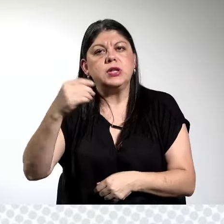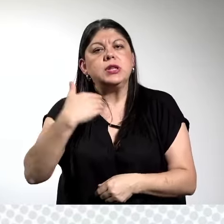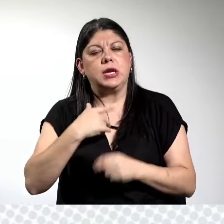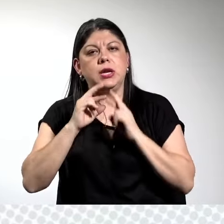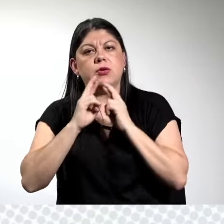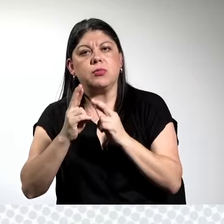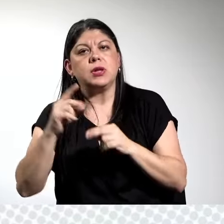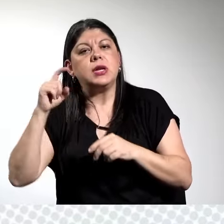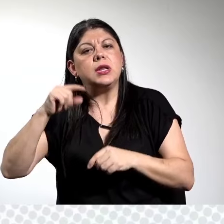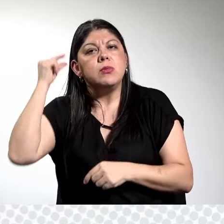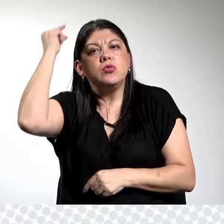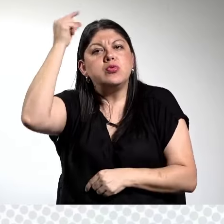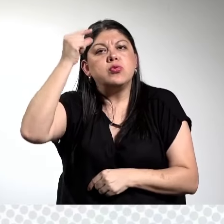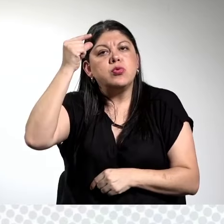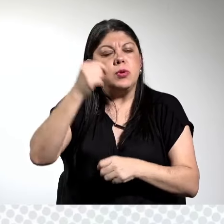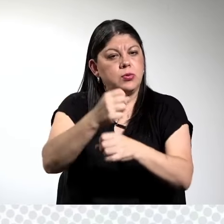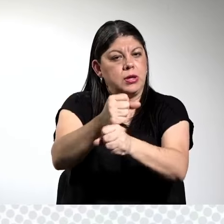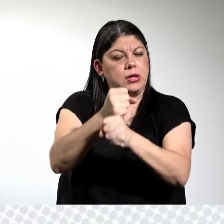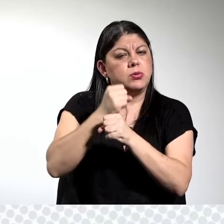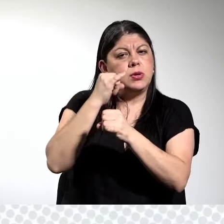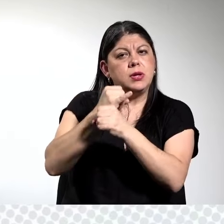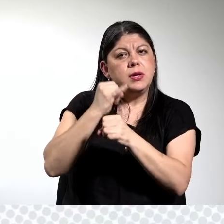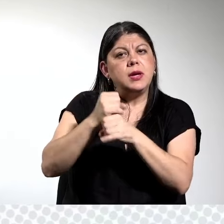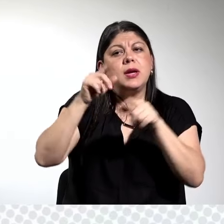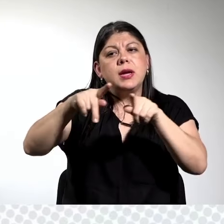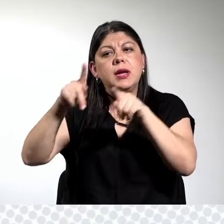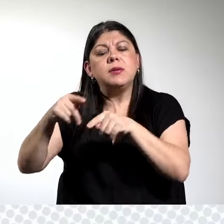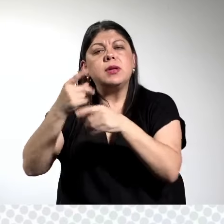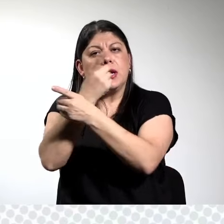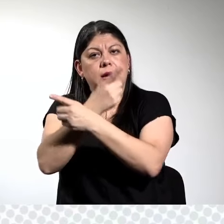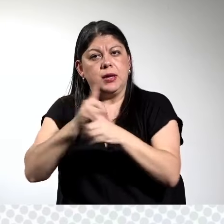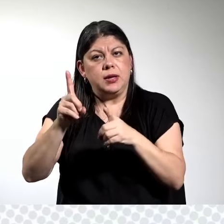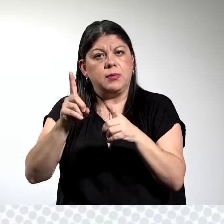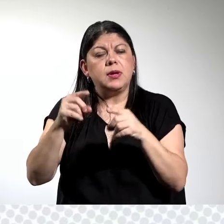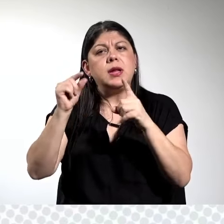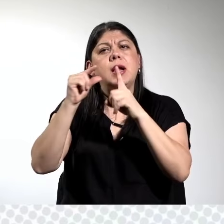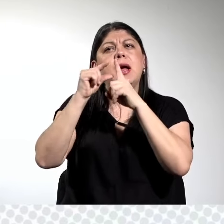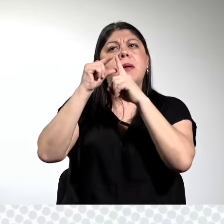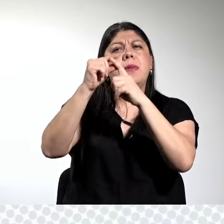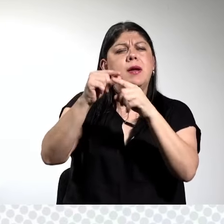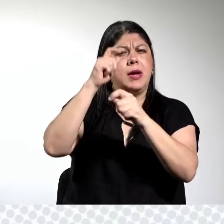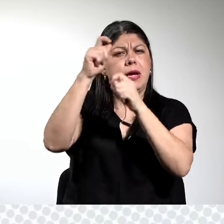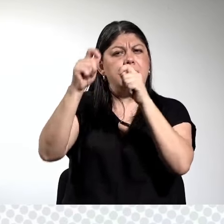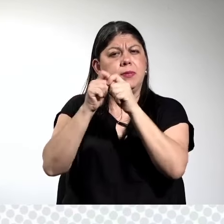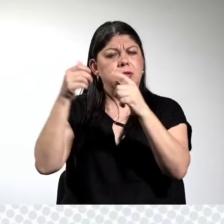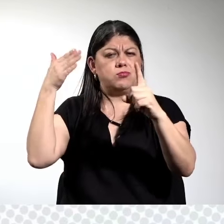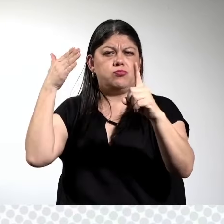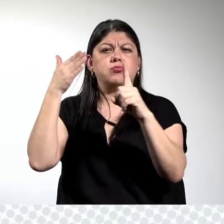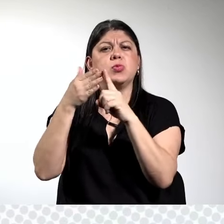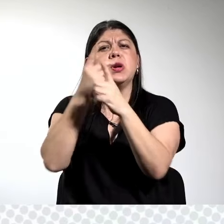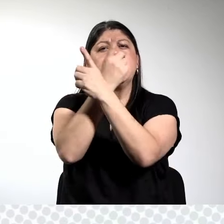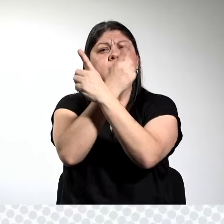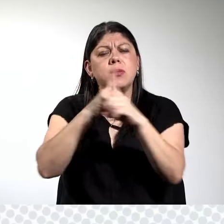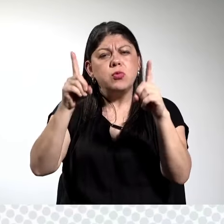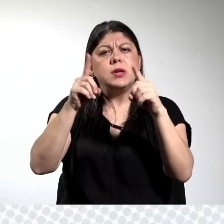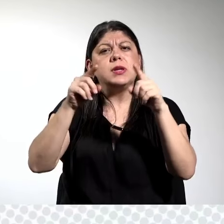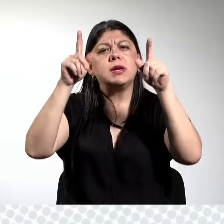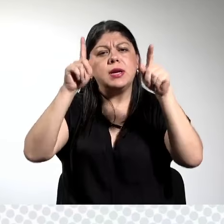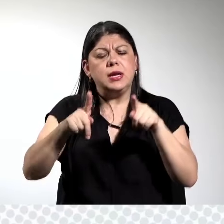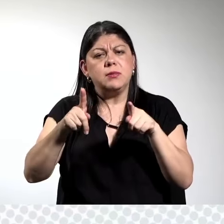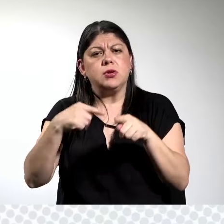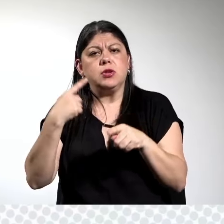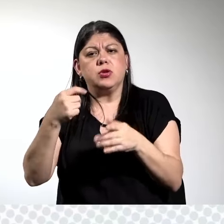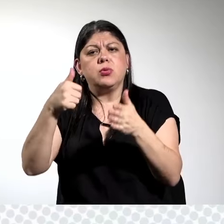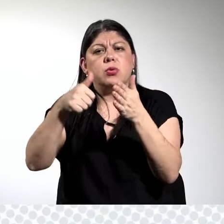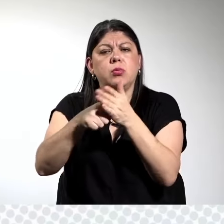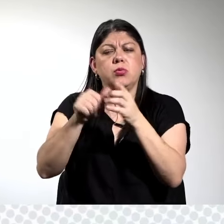es un Estado que asegure una institucionalidad donde la gente tenga democracia, y esta es la palabra concreta, directa. Democracia donde de verdad no sea votar